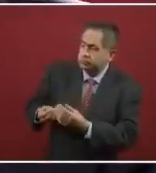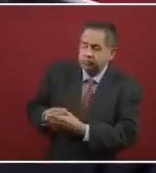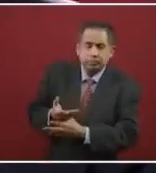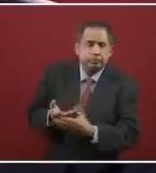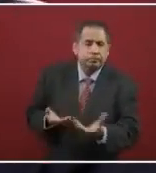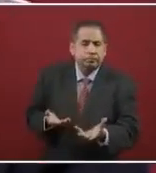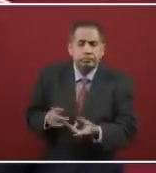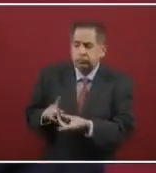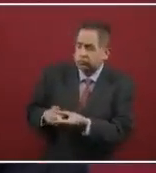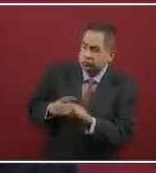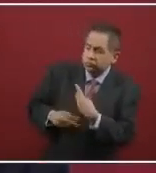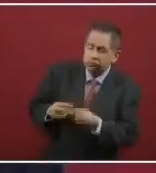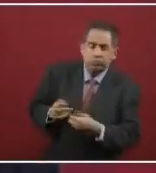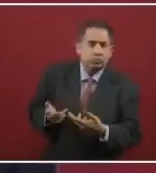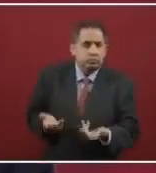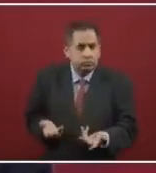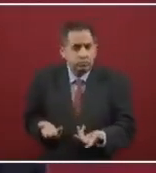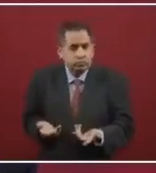de dónde son,